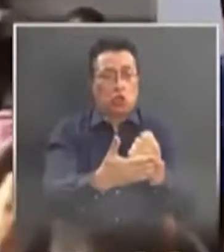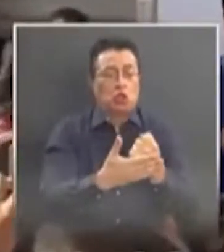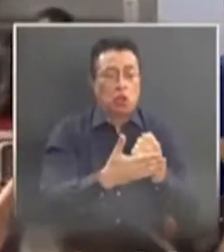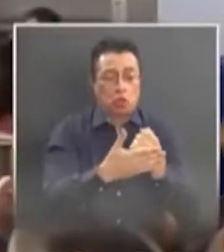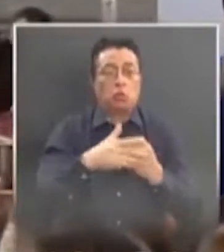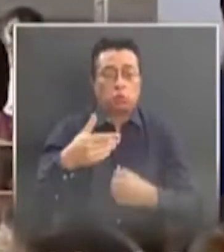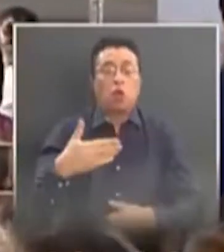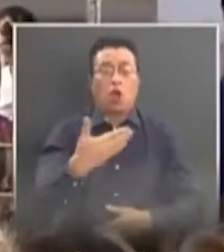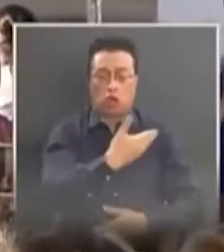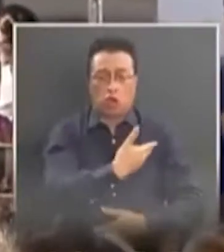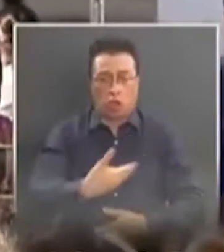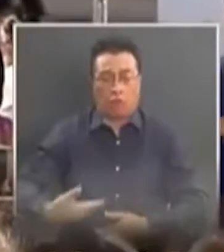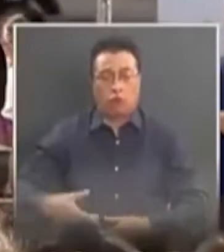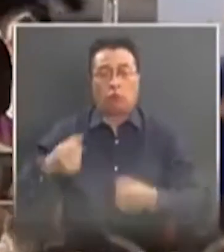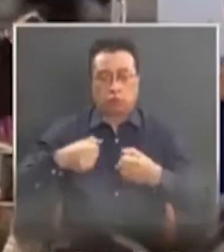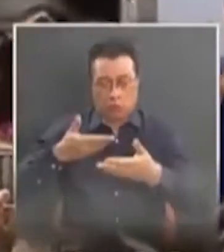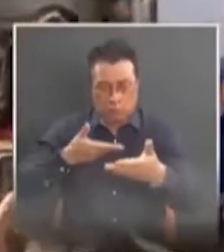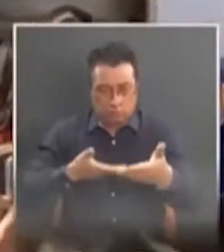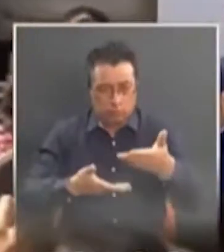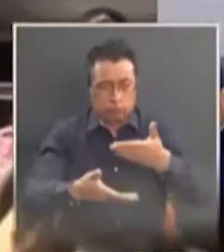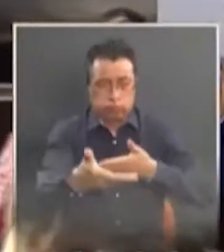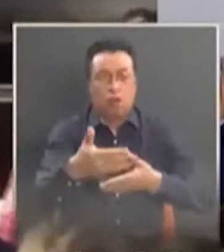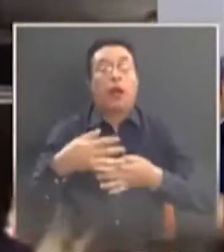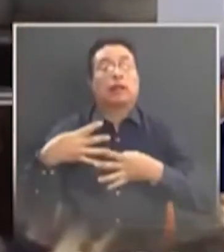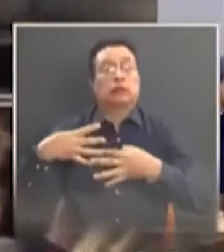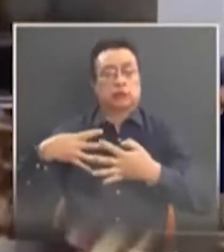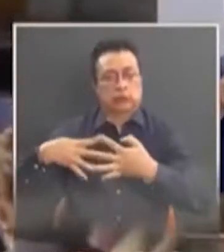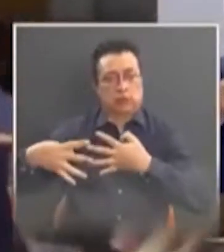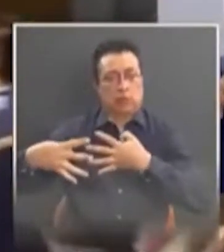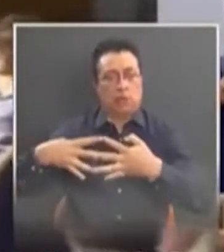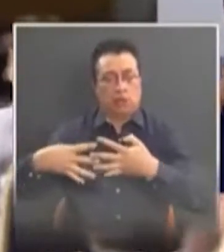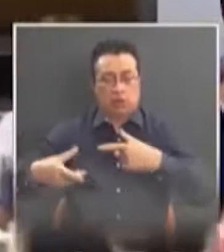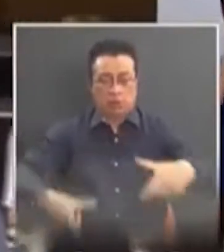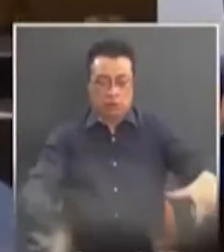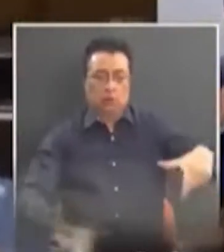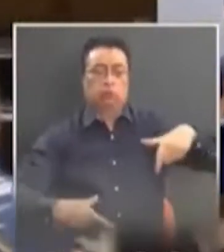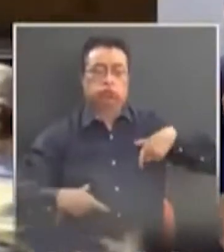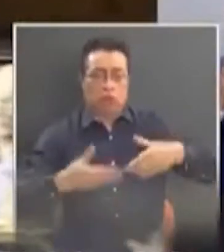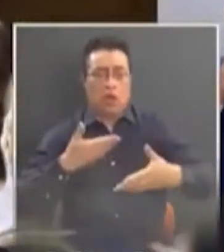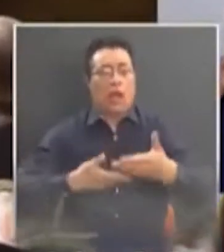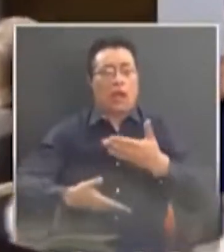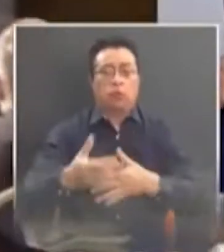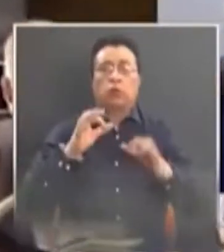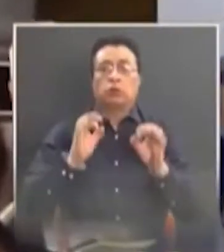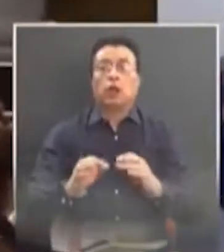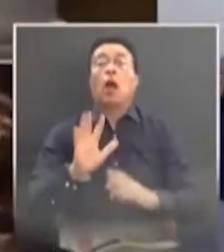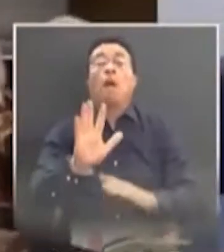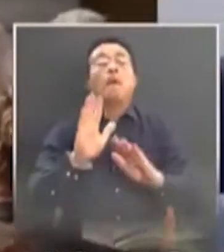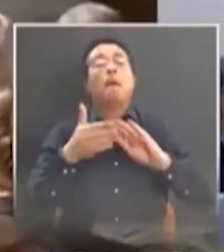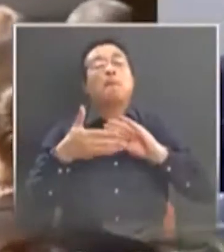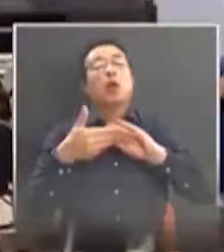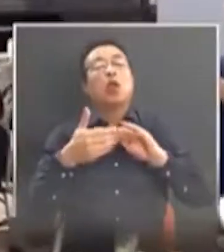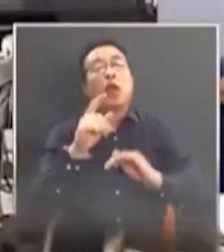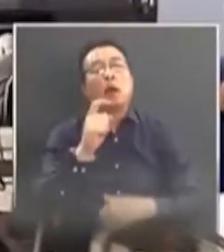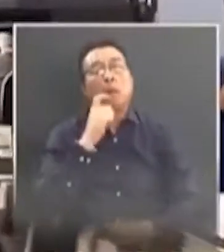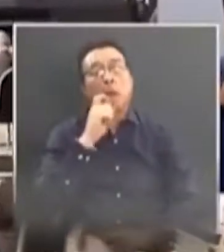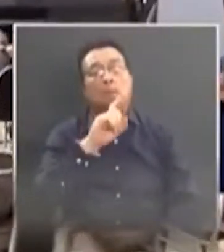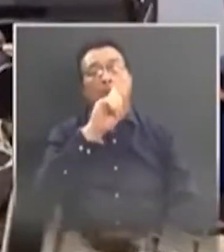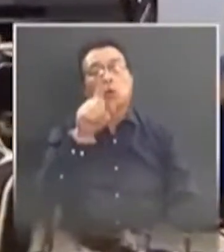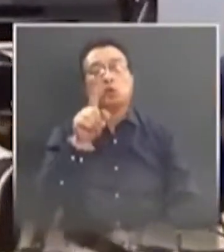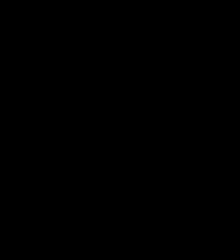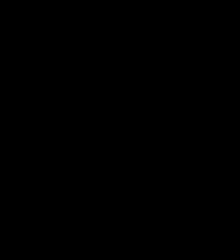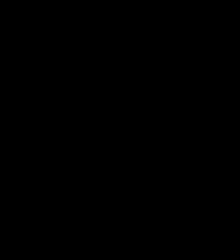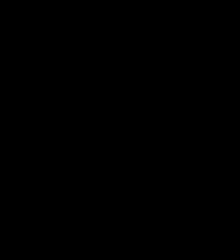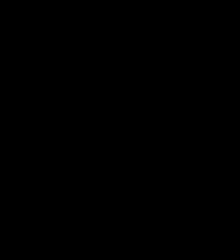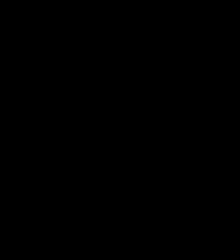la crisis derivada por la pandemia será prioridad, por lo que los ministros tendrán una agenda agitada desde el mismo 11 de marzo.